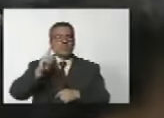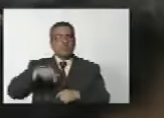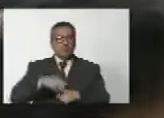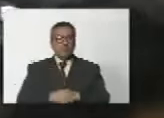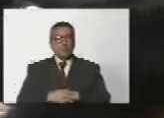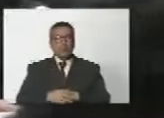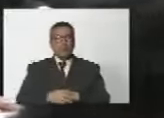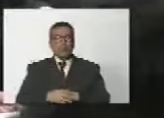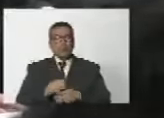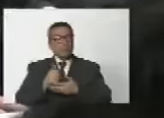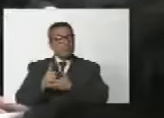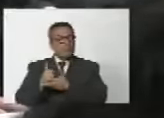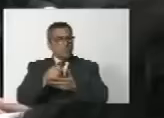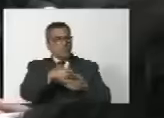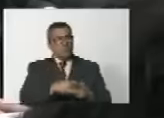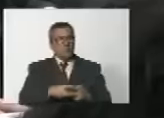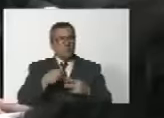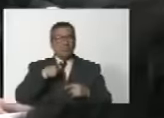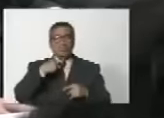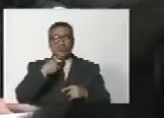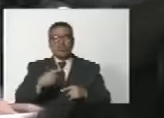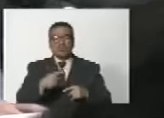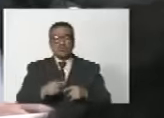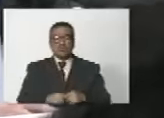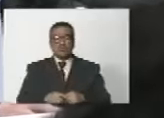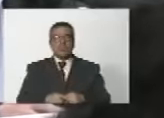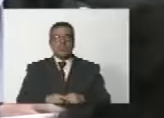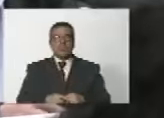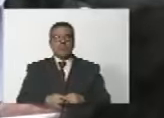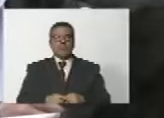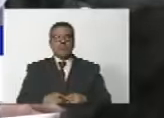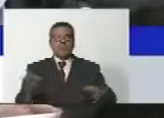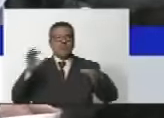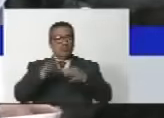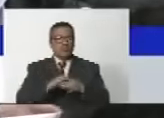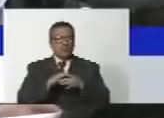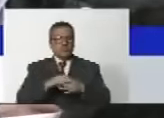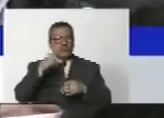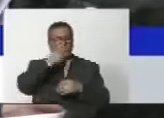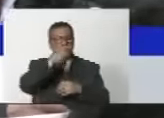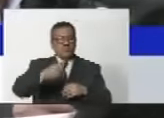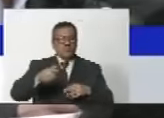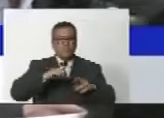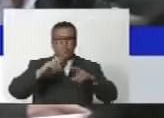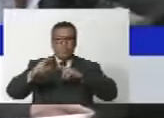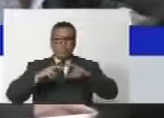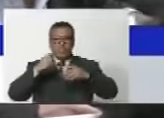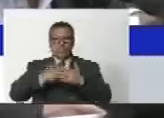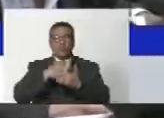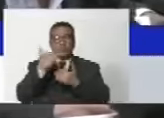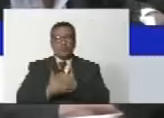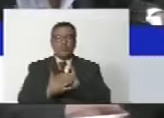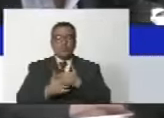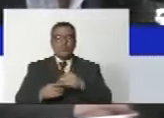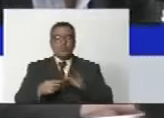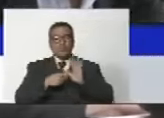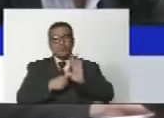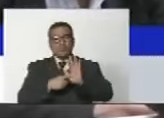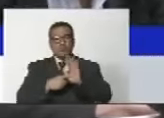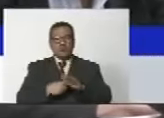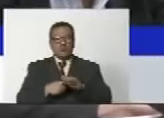Asimismo, solidaridad, expresión tangible de relación entre pueblos, proyecto de comunicación